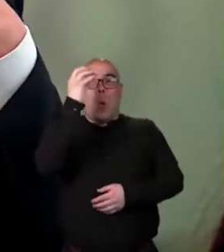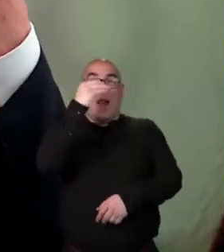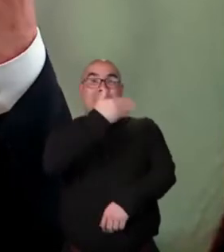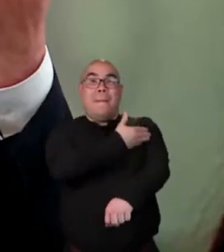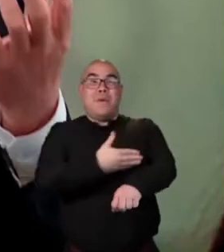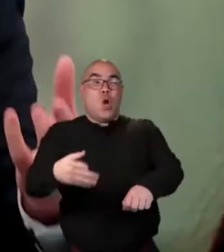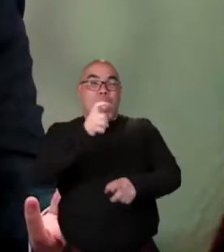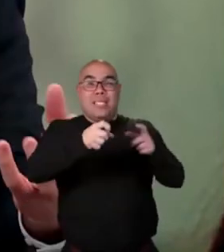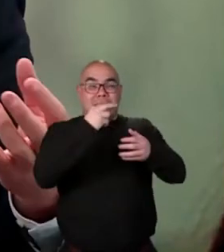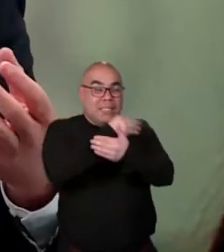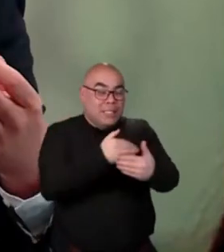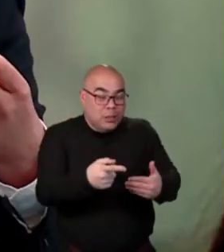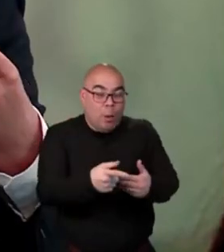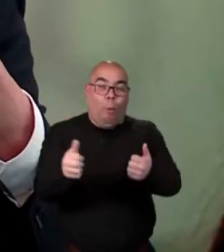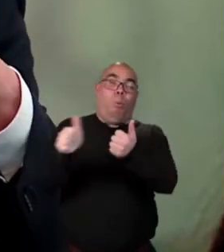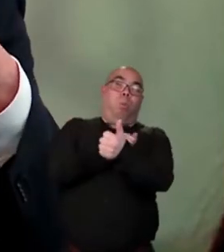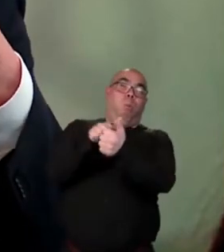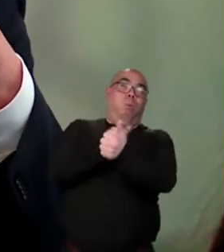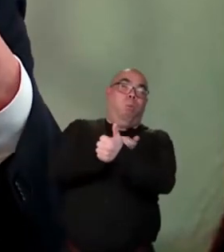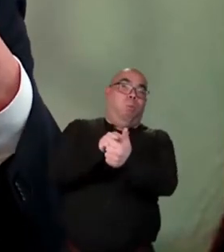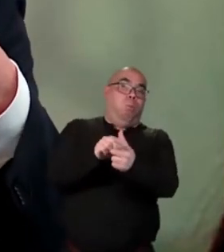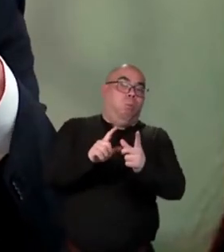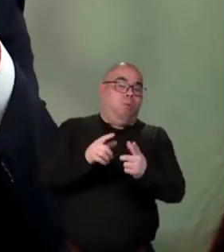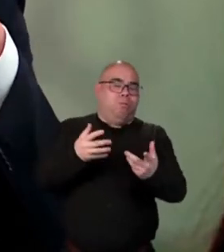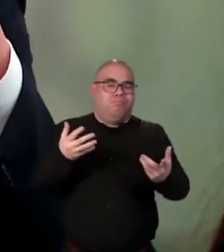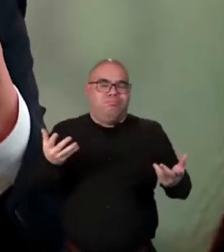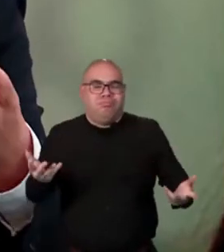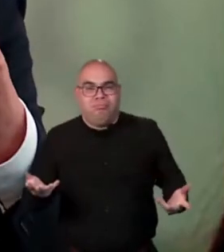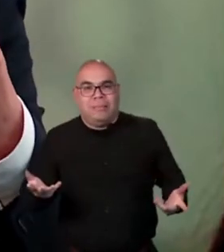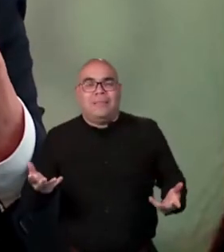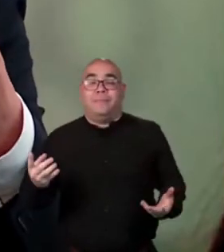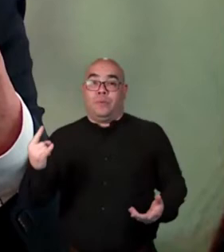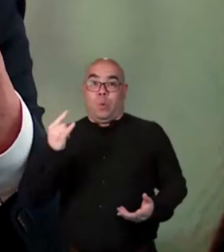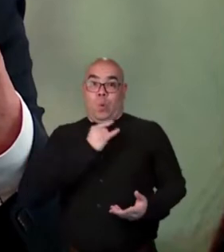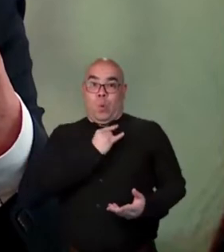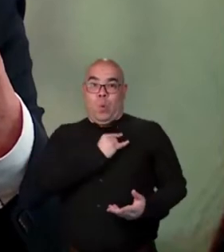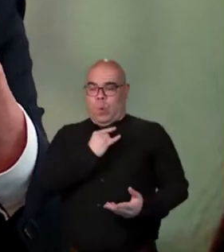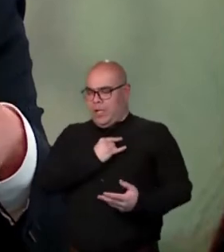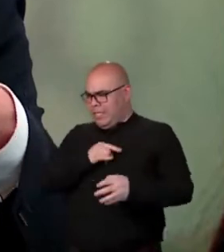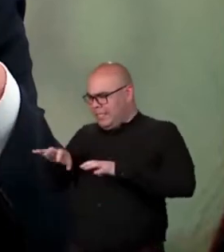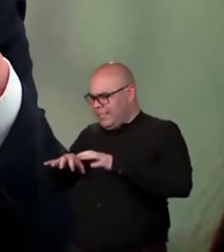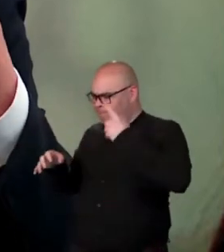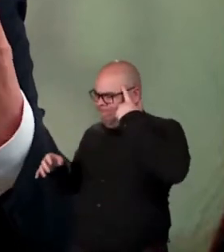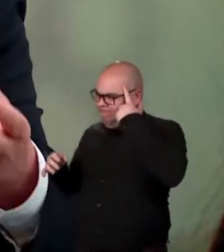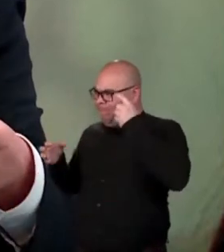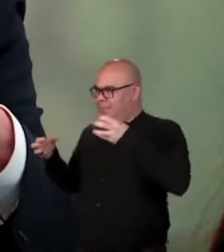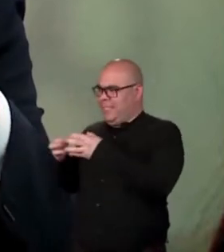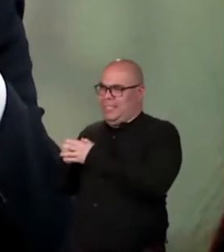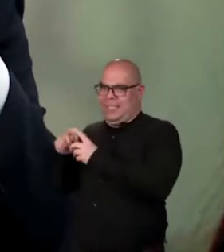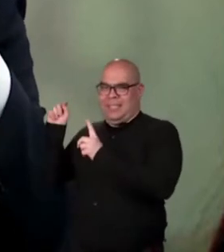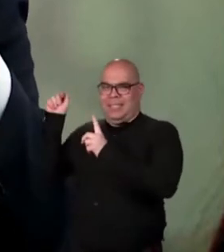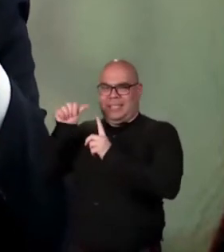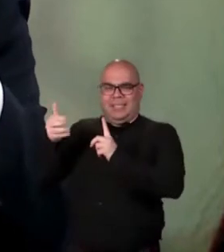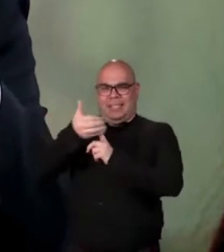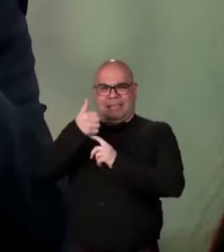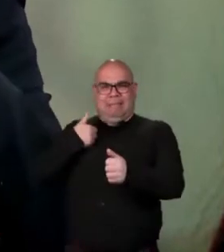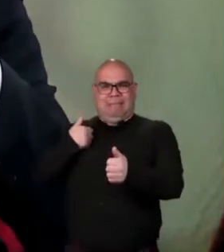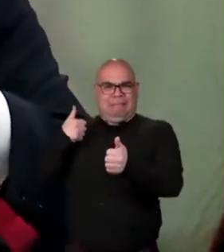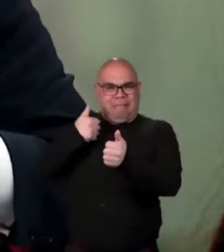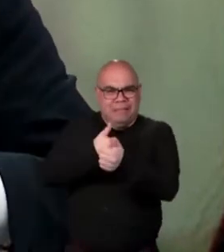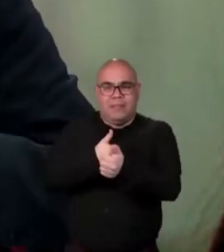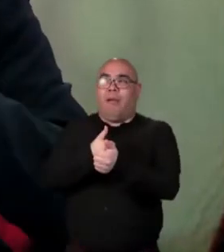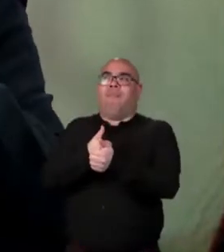ahí vino todo un ejercicio donde las universidades activaron todos los equipos de bienestar de acompañamiento y nos